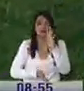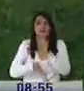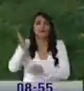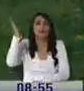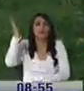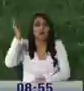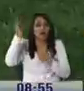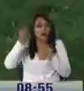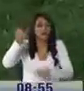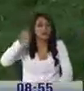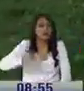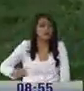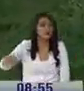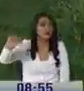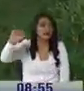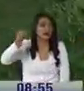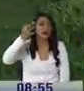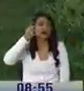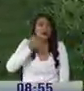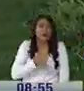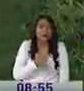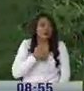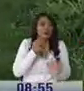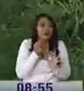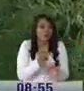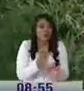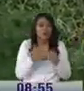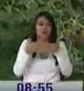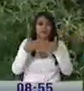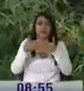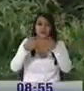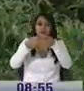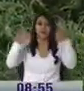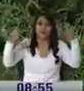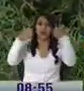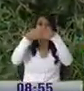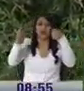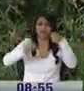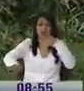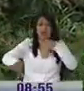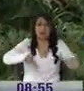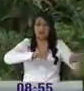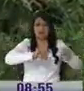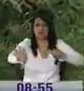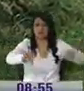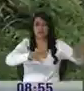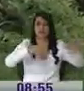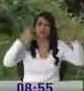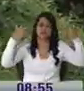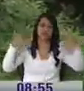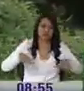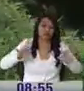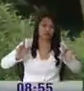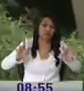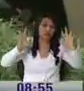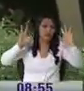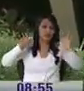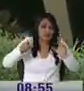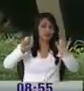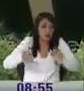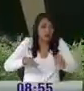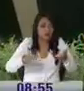si salieron como esquirlas las ventanas disparadas no los vidrios hubiera atentado contra la vida de